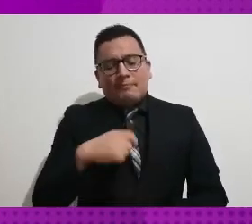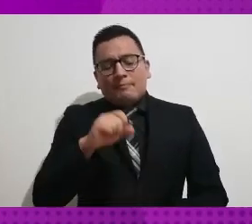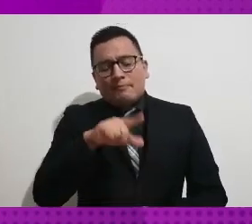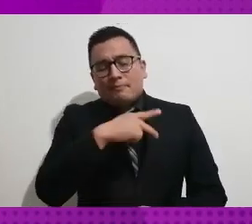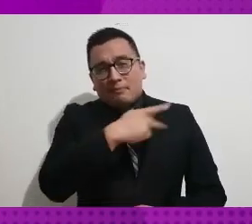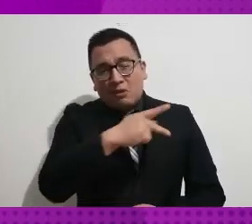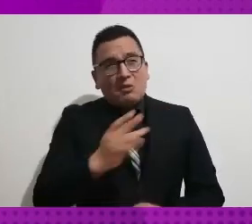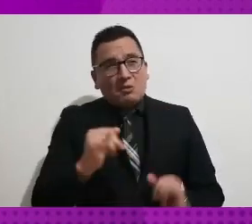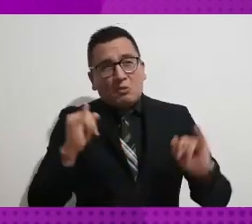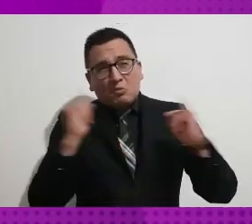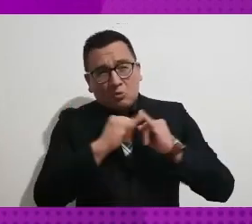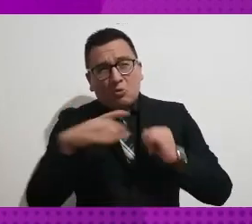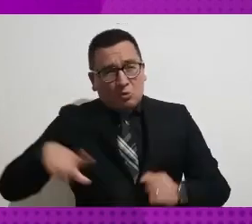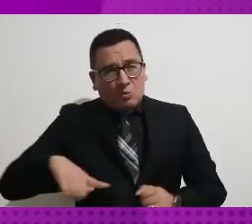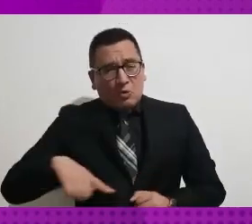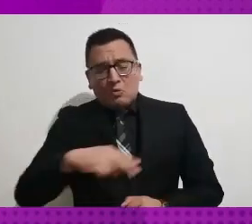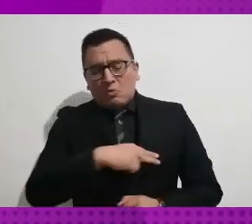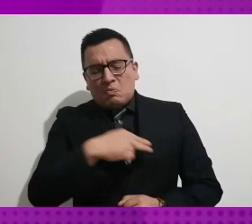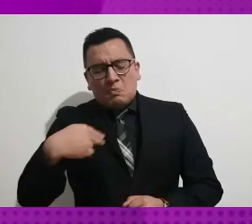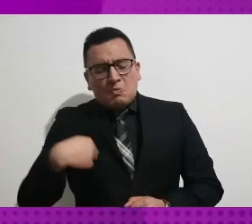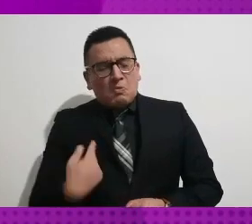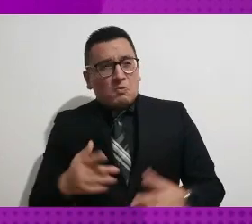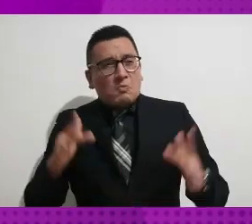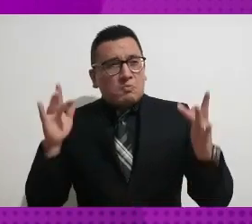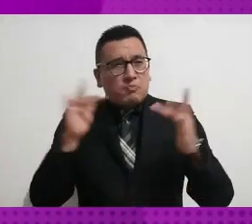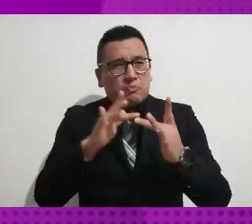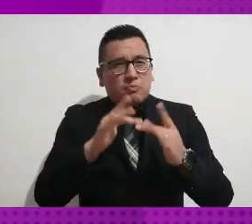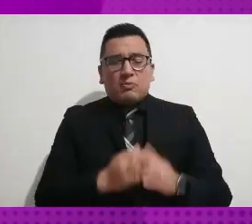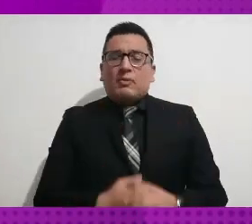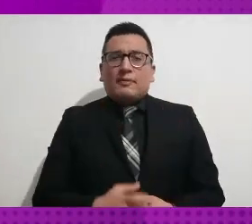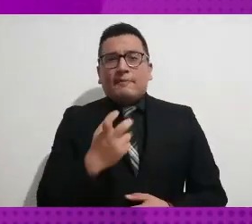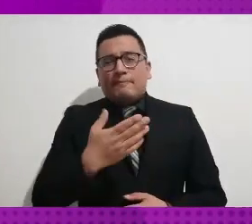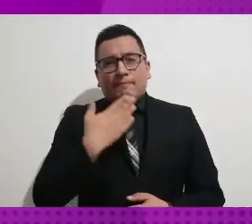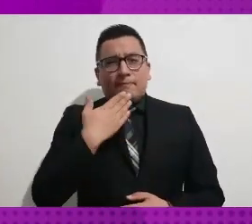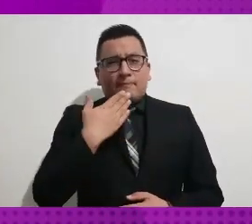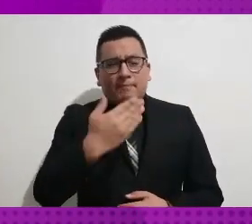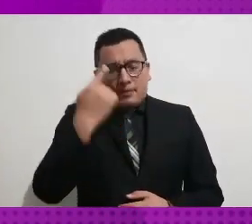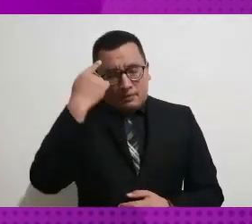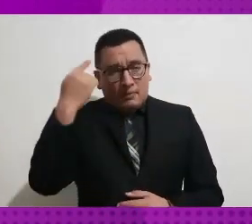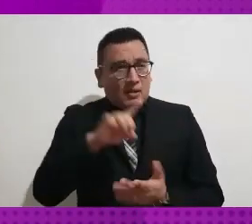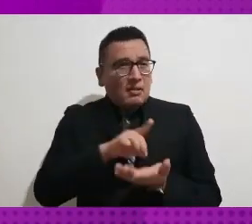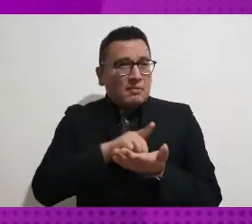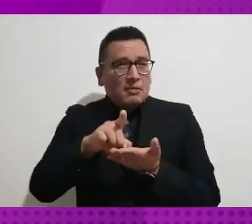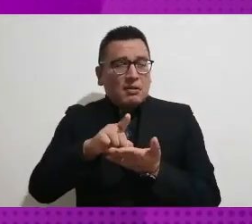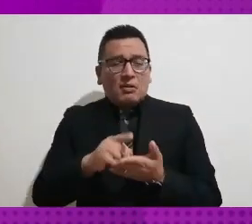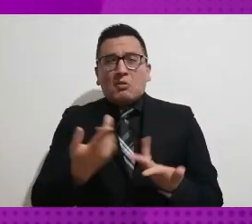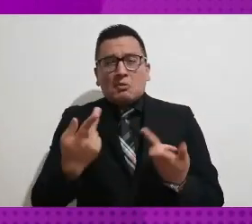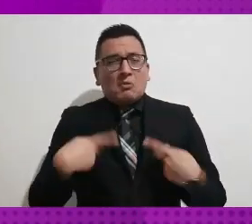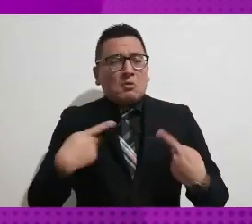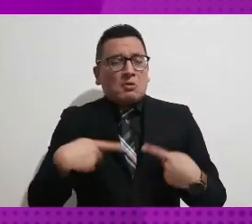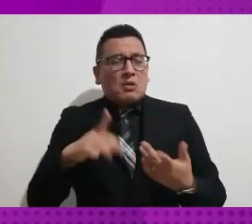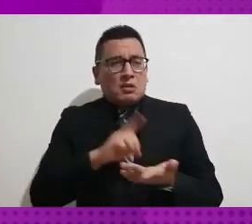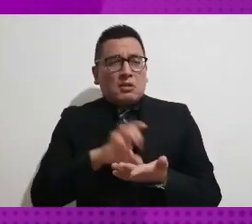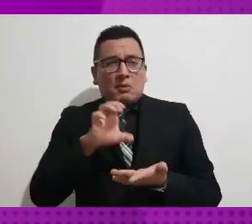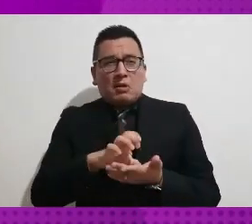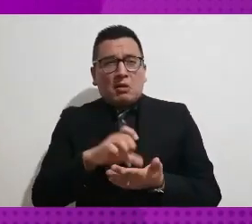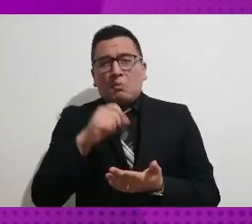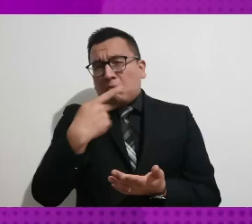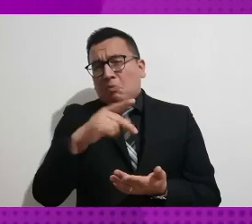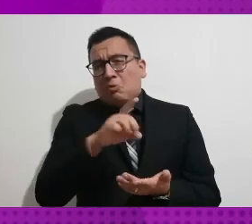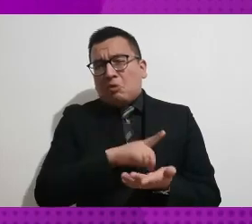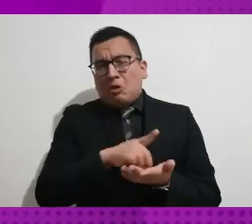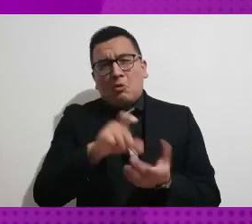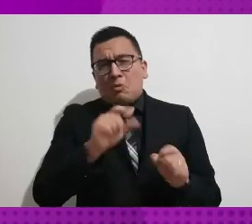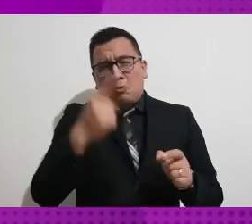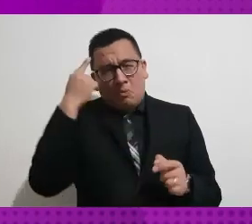las instituciones, pues para bien y pues por los derechos, en este caso electorales, de las personas con discapacidad